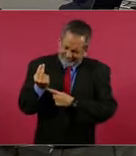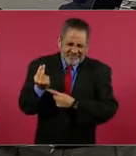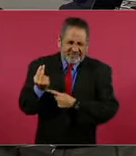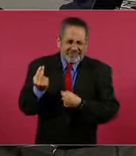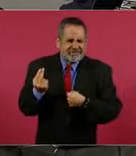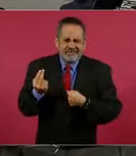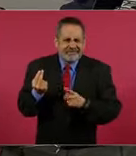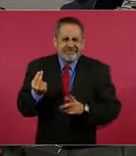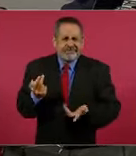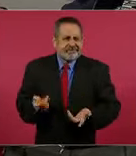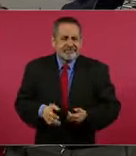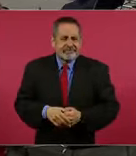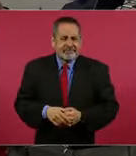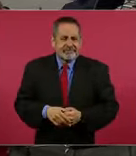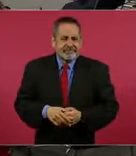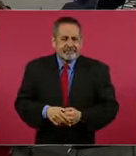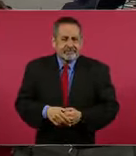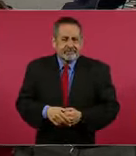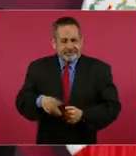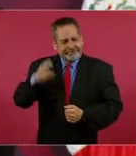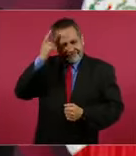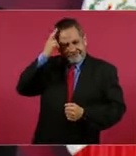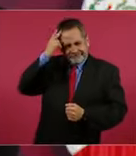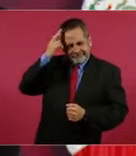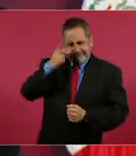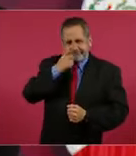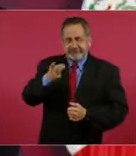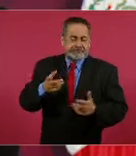Y luego ya decía